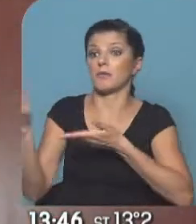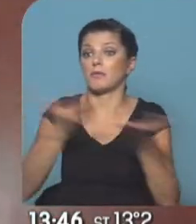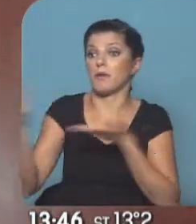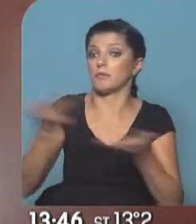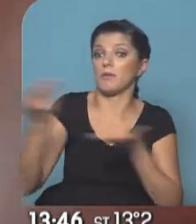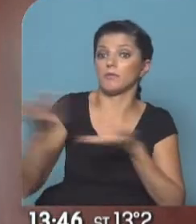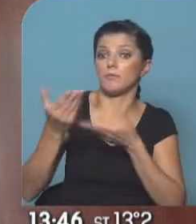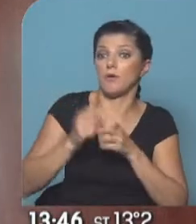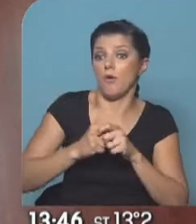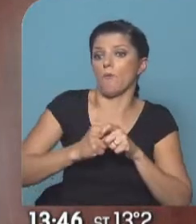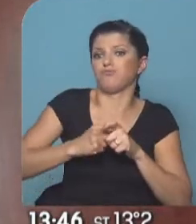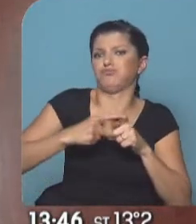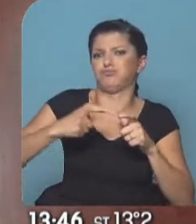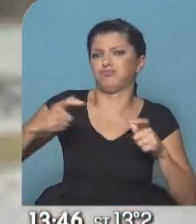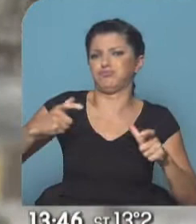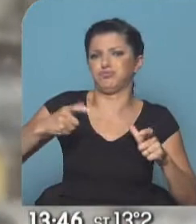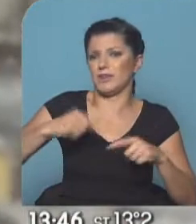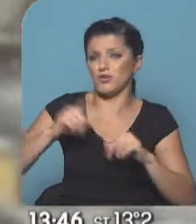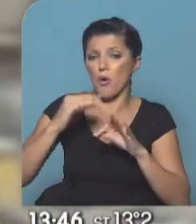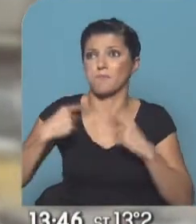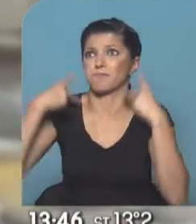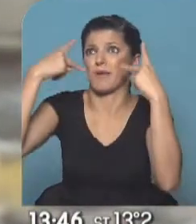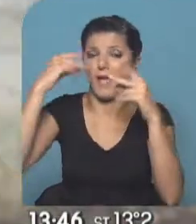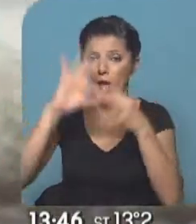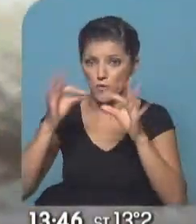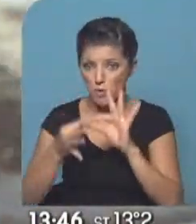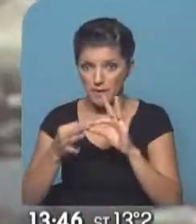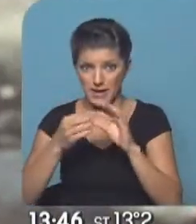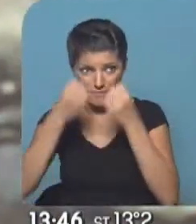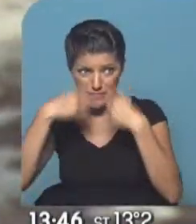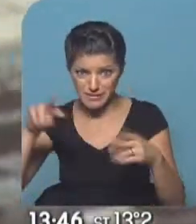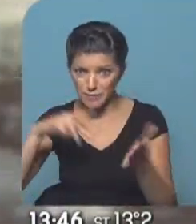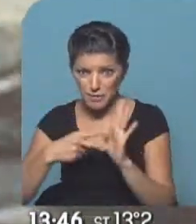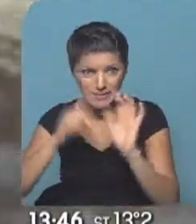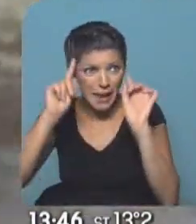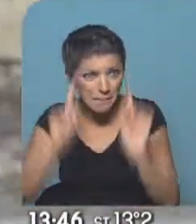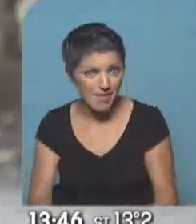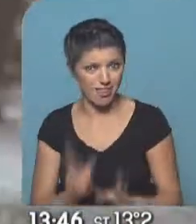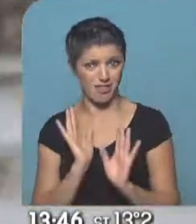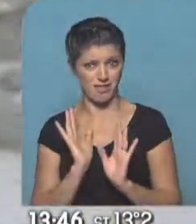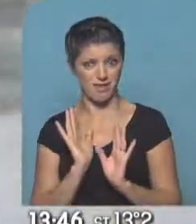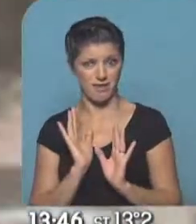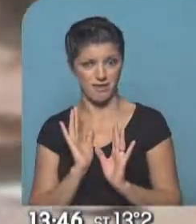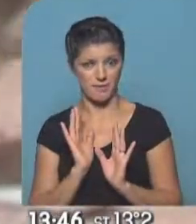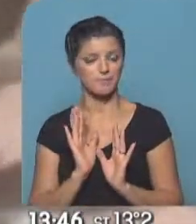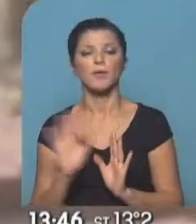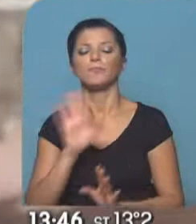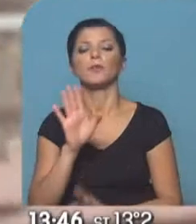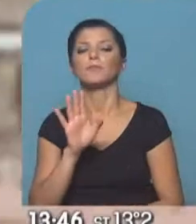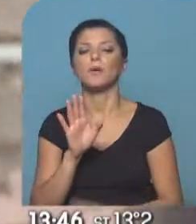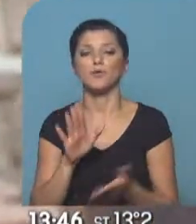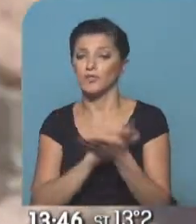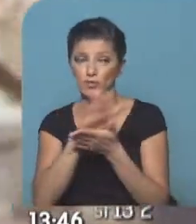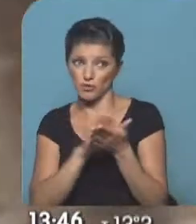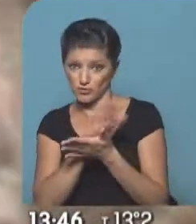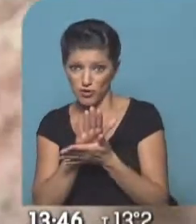sin dejar salir hacia Europa, empieza a tener un problema severísimo también el propio país para adentro. No se le resuelve